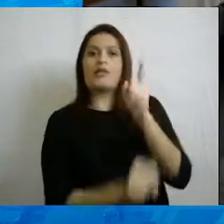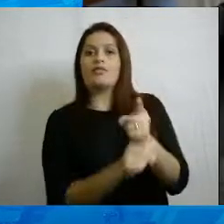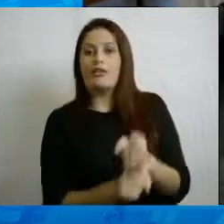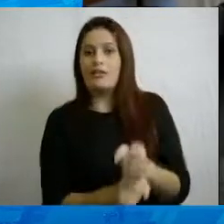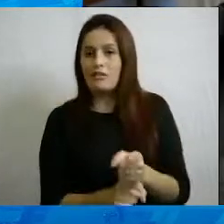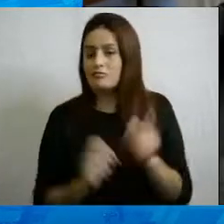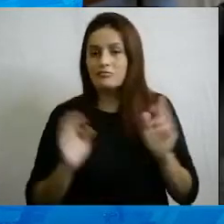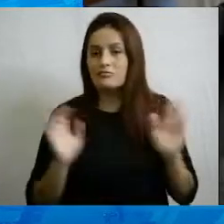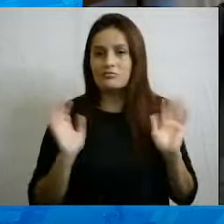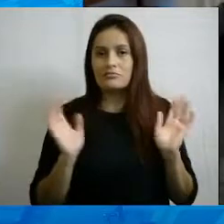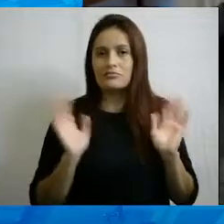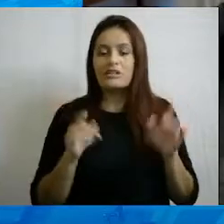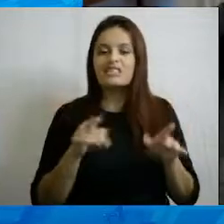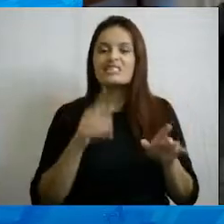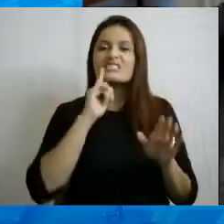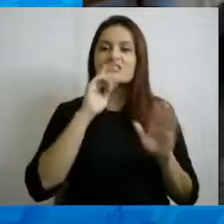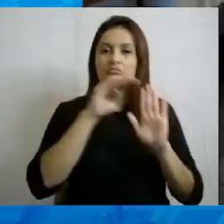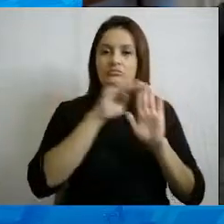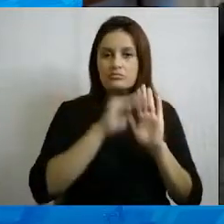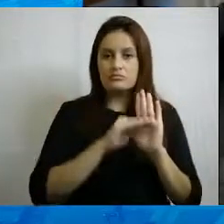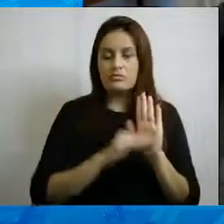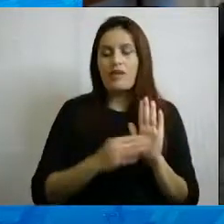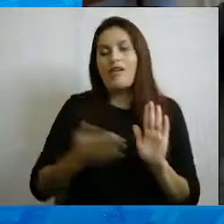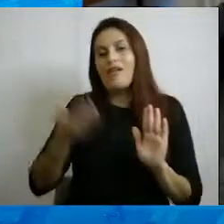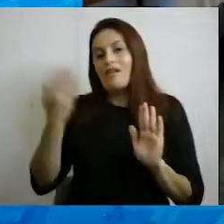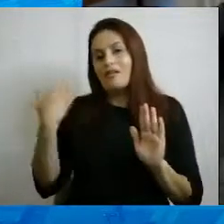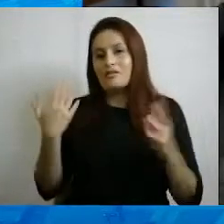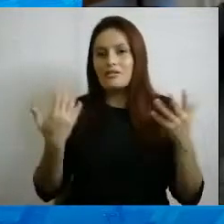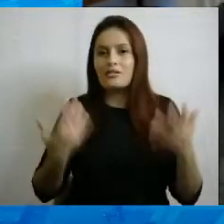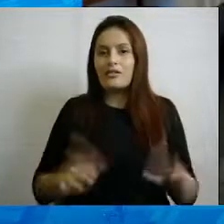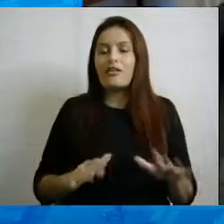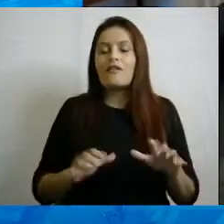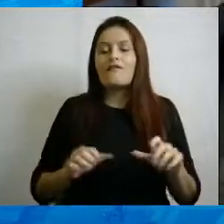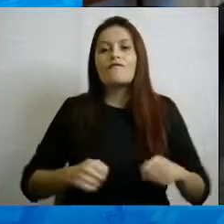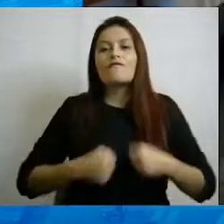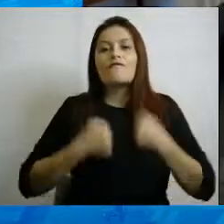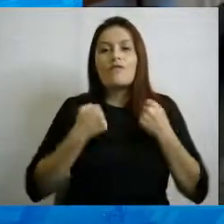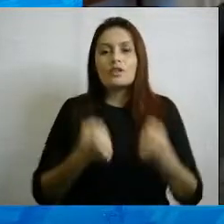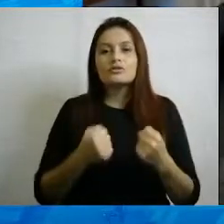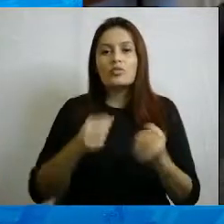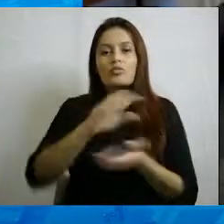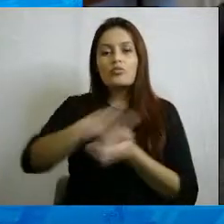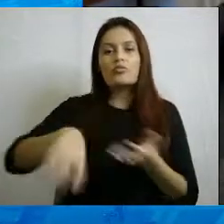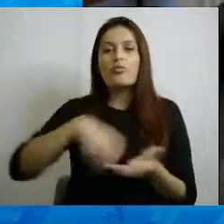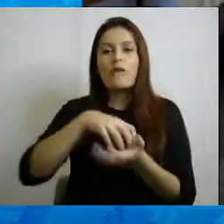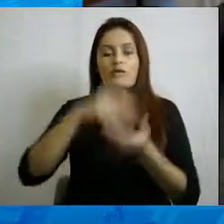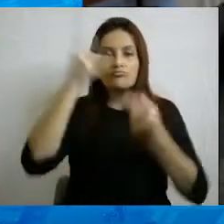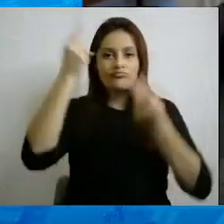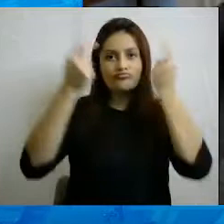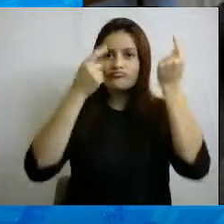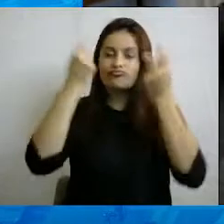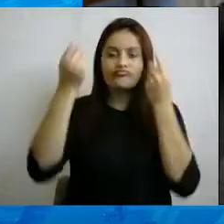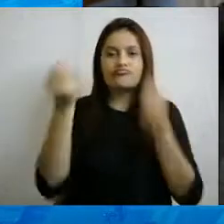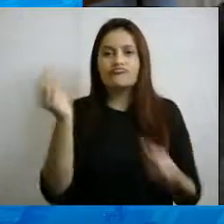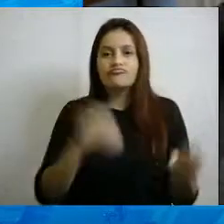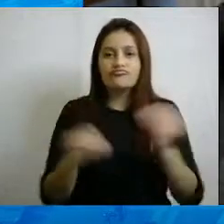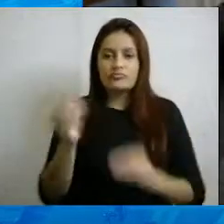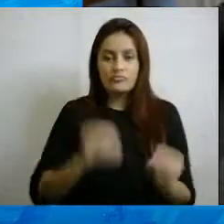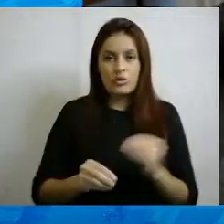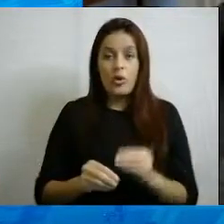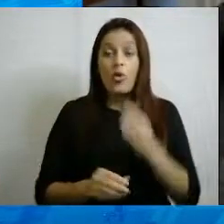reglas. Esta ordenanza se hizo con mucho esfuerzo del pueblo, y también aclarar que